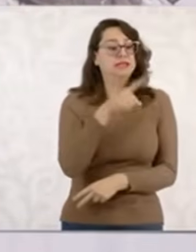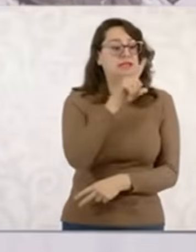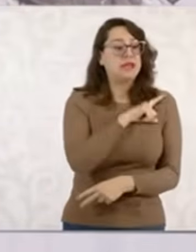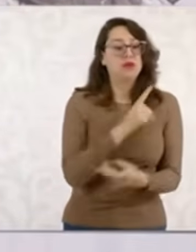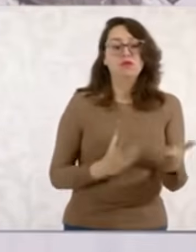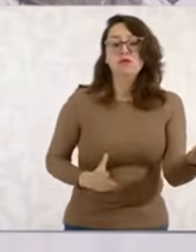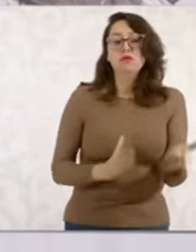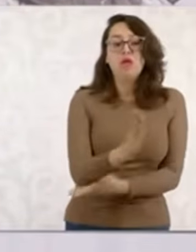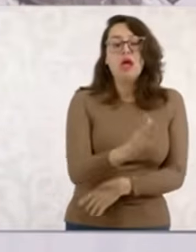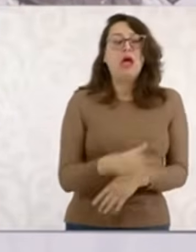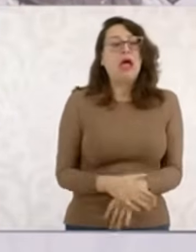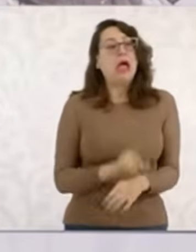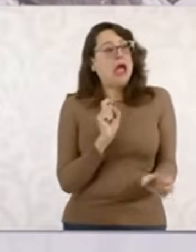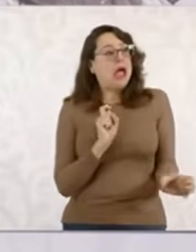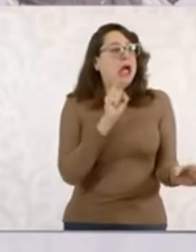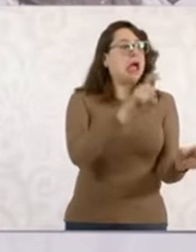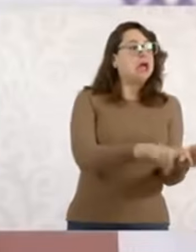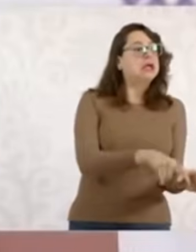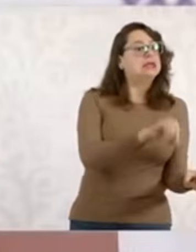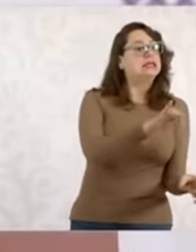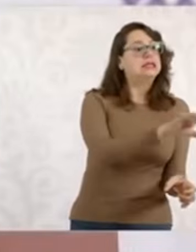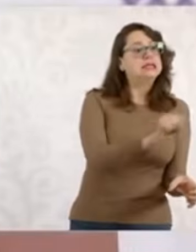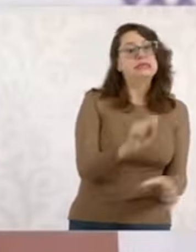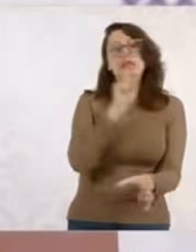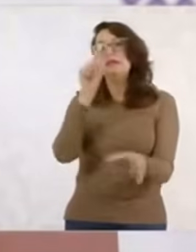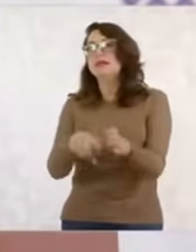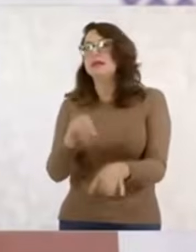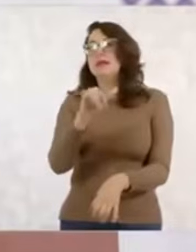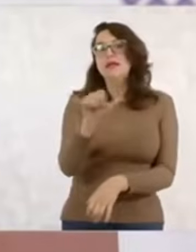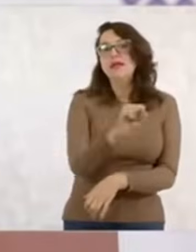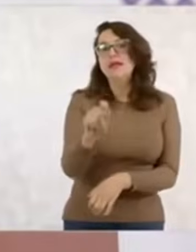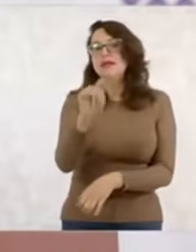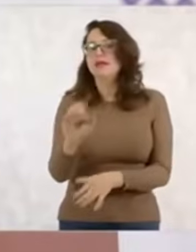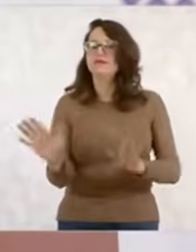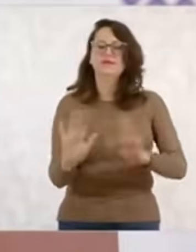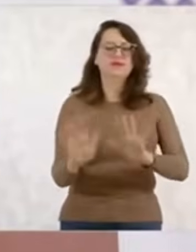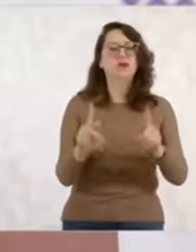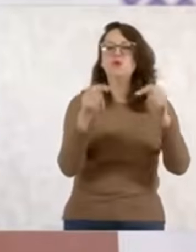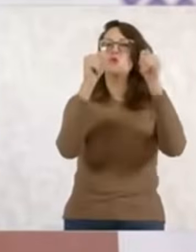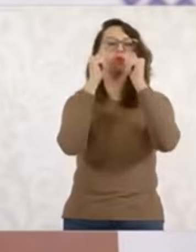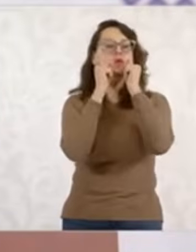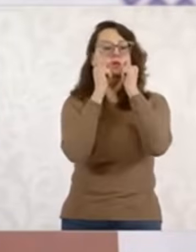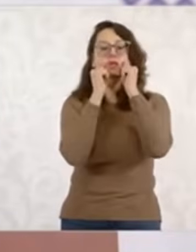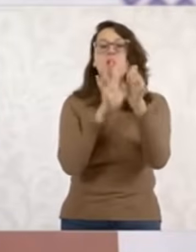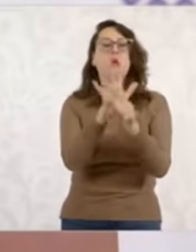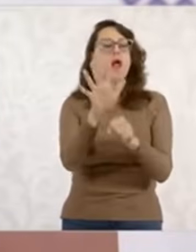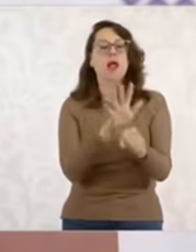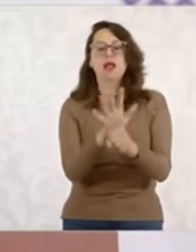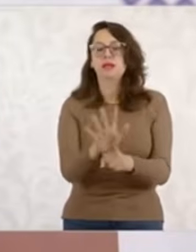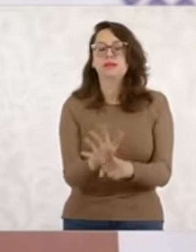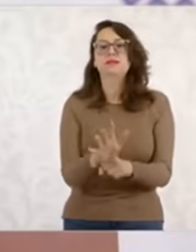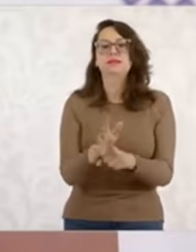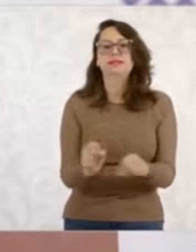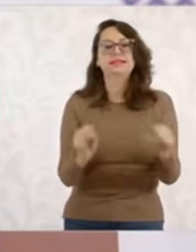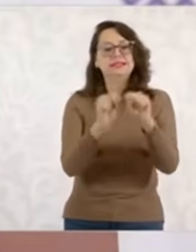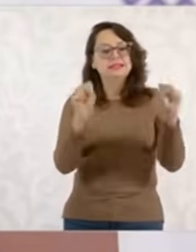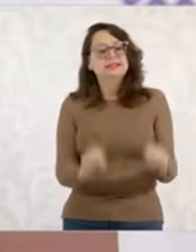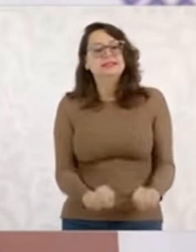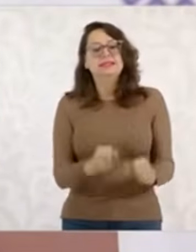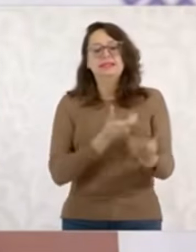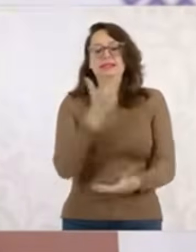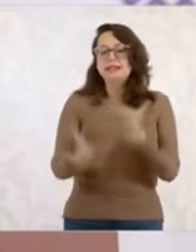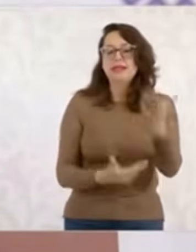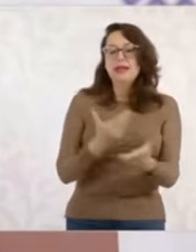tienes derecho a biencia o no, al IMSS o al ISSSTE, que tengas acceso a los mejores servicios de salud y que tengas acceso a